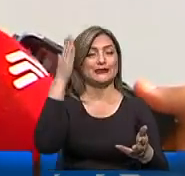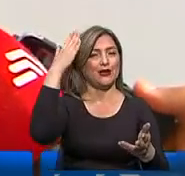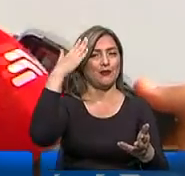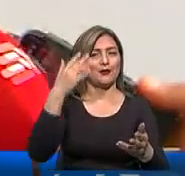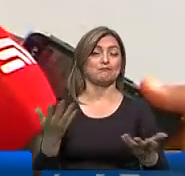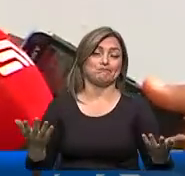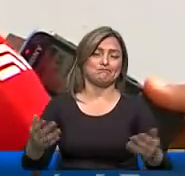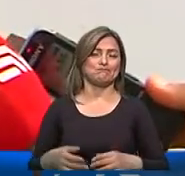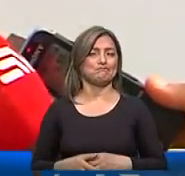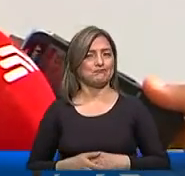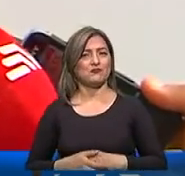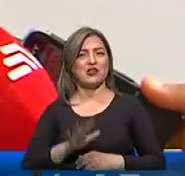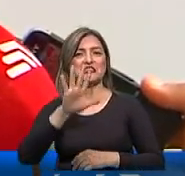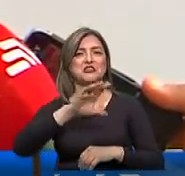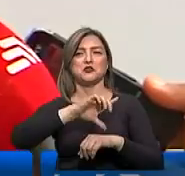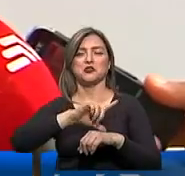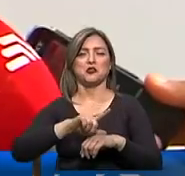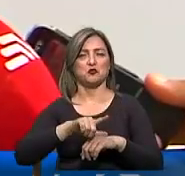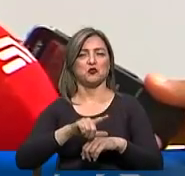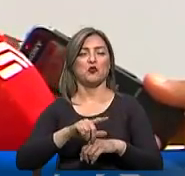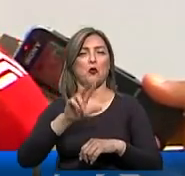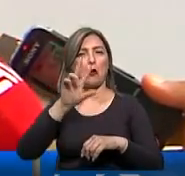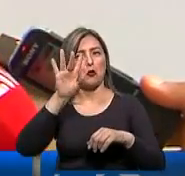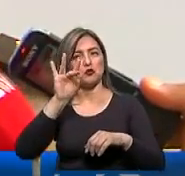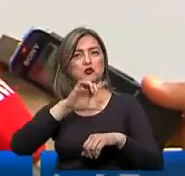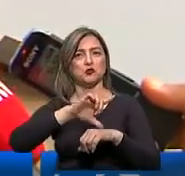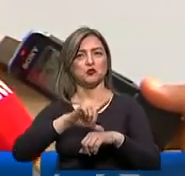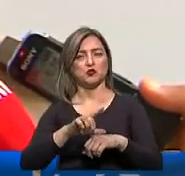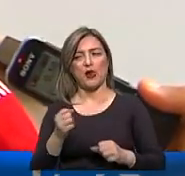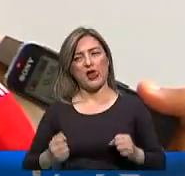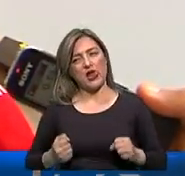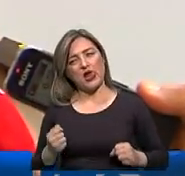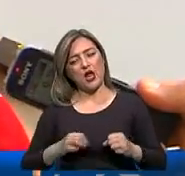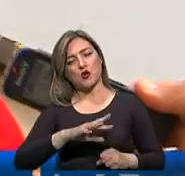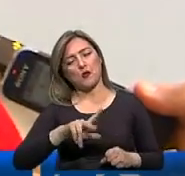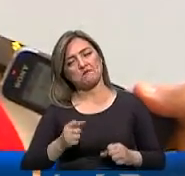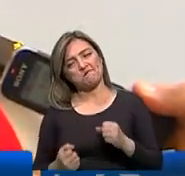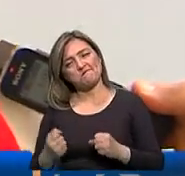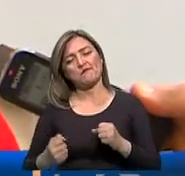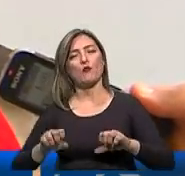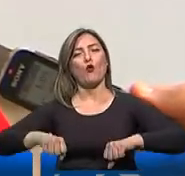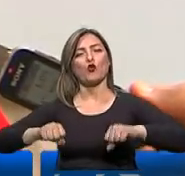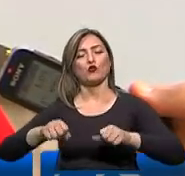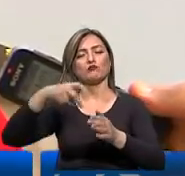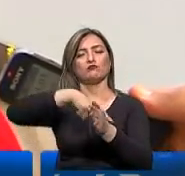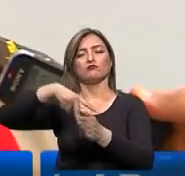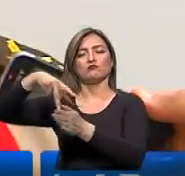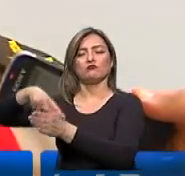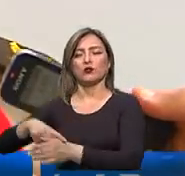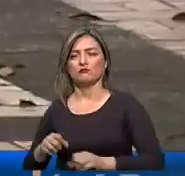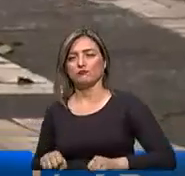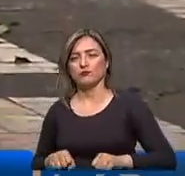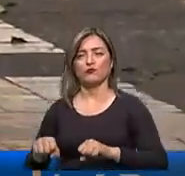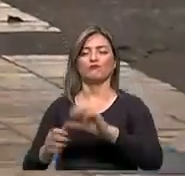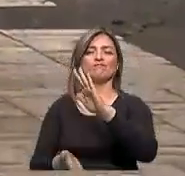son asaltados. Les toma unos 5 segundos, 8 segundos en salir en precipitada carrera y tomar dos motocicletas que les esperaban